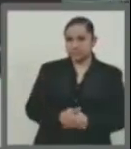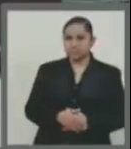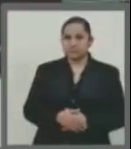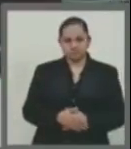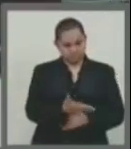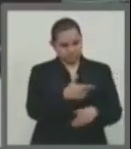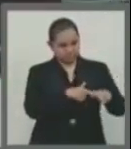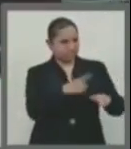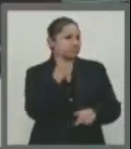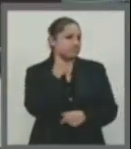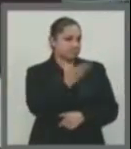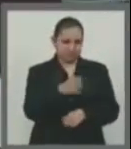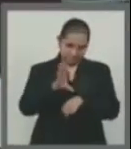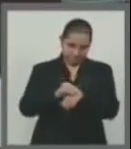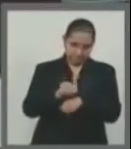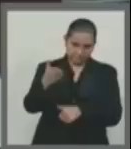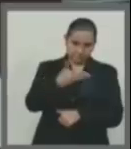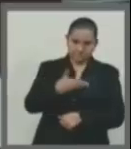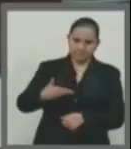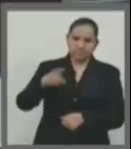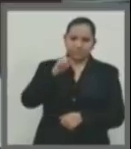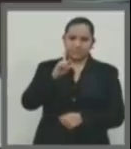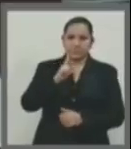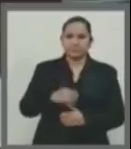Adelante, presidenta. Diputado. Gracias.